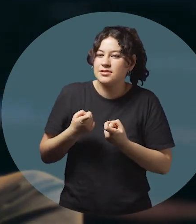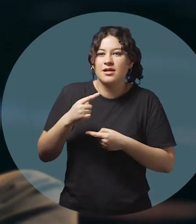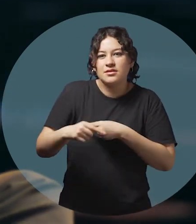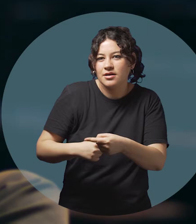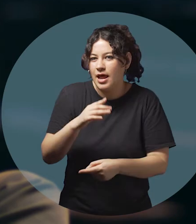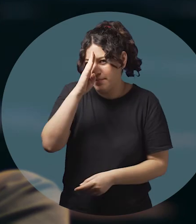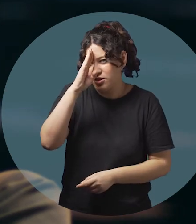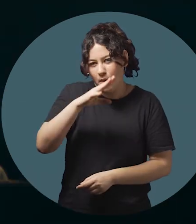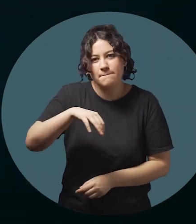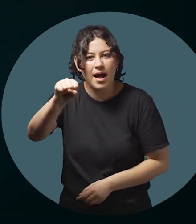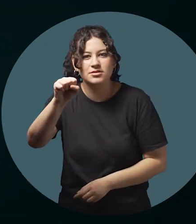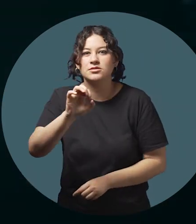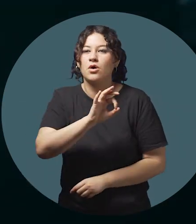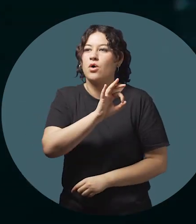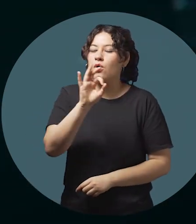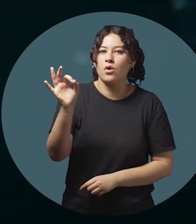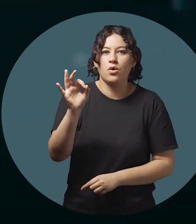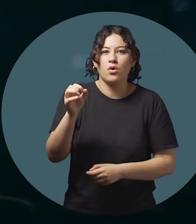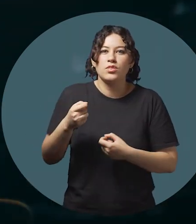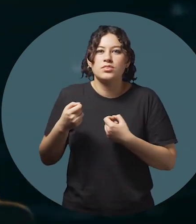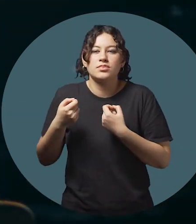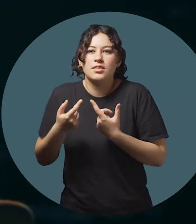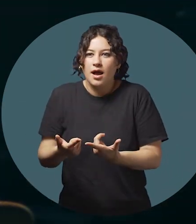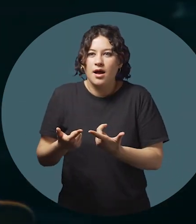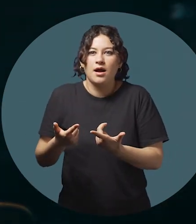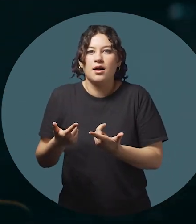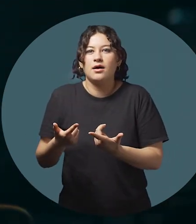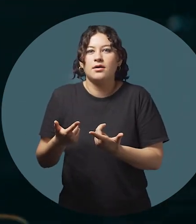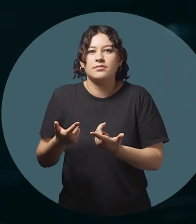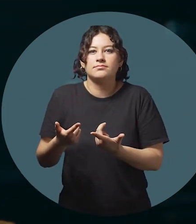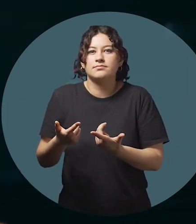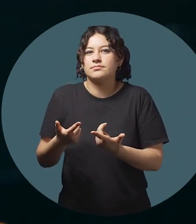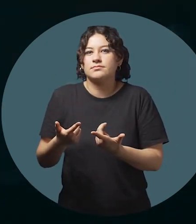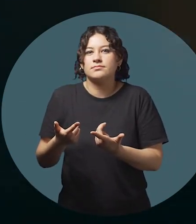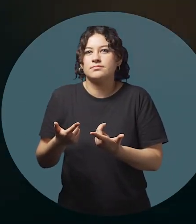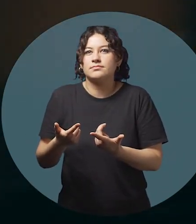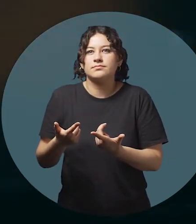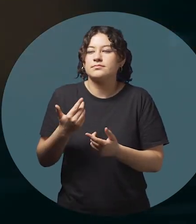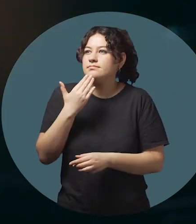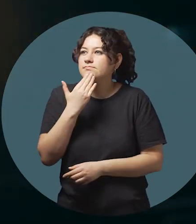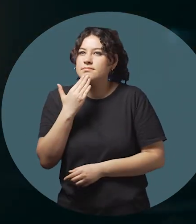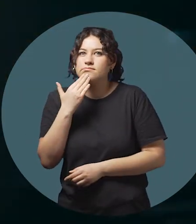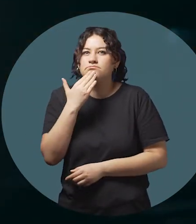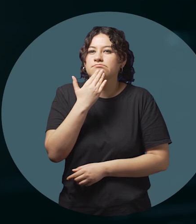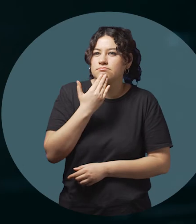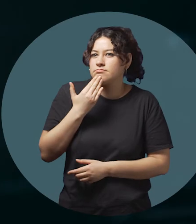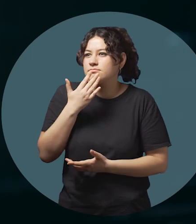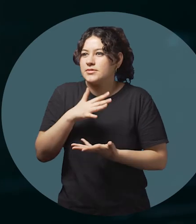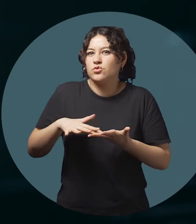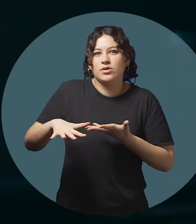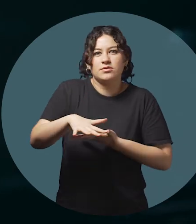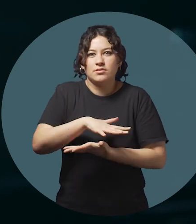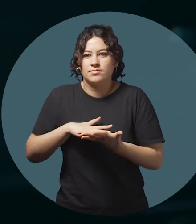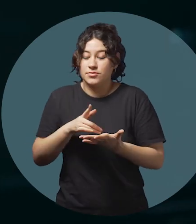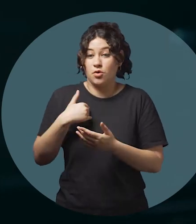necesidad de aprender más o generarle la situación de la incertidumbre,